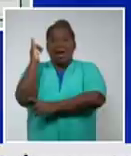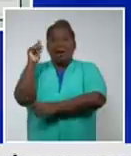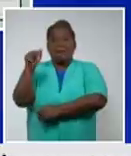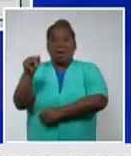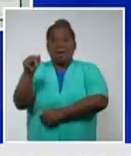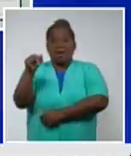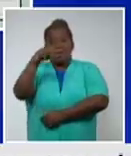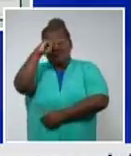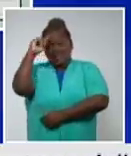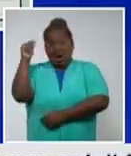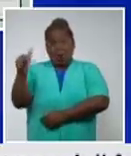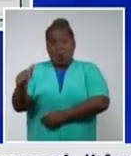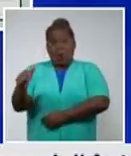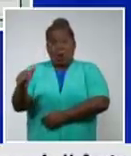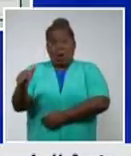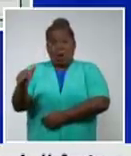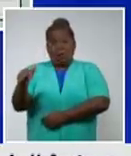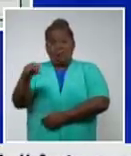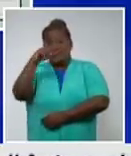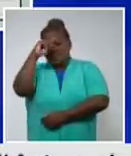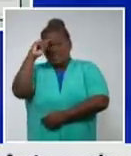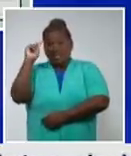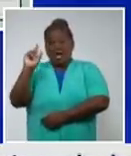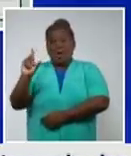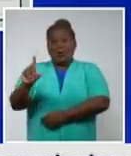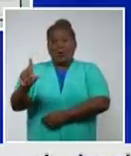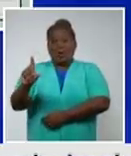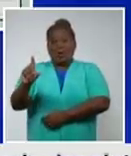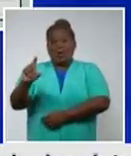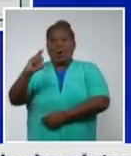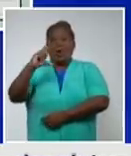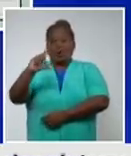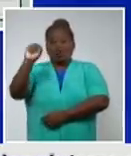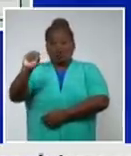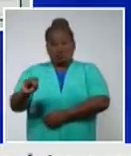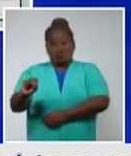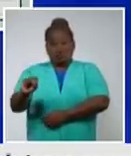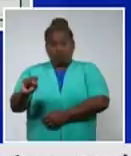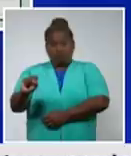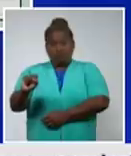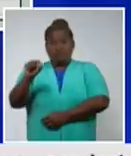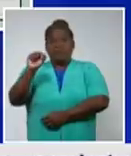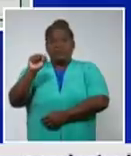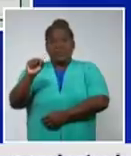Martínez, San Luis, Consolación del Sur y Sandino.